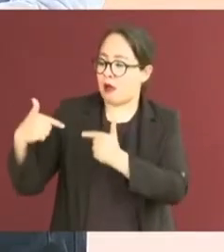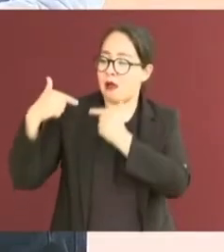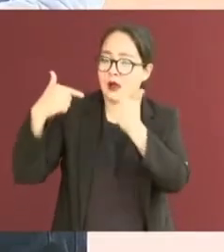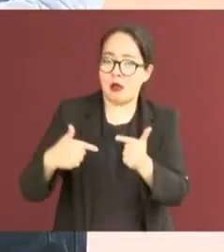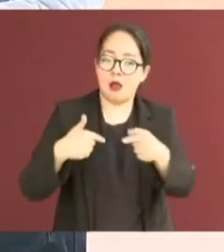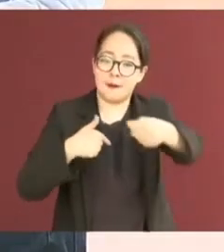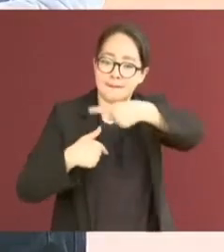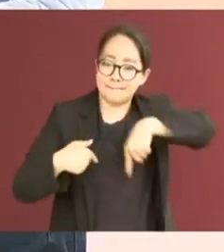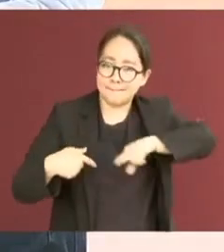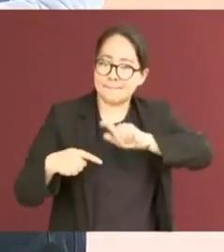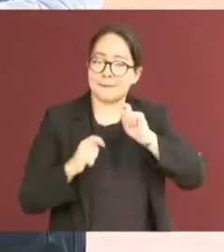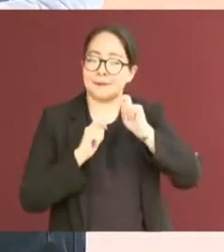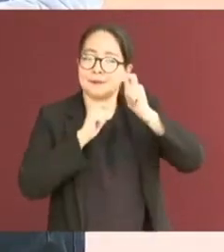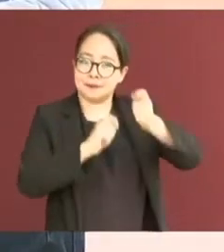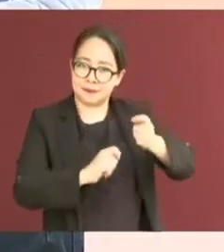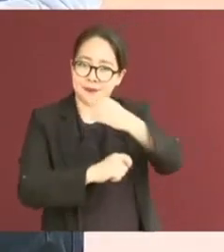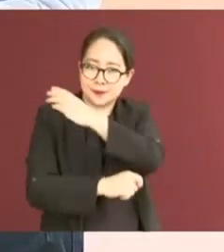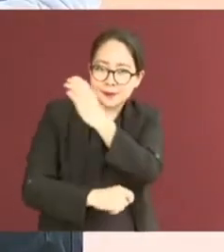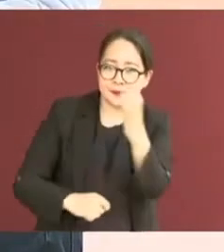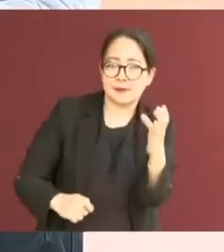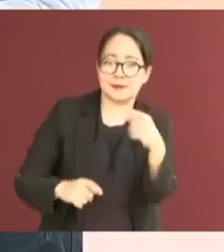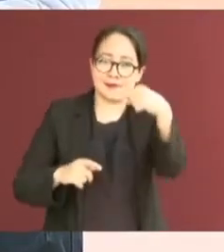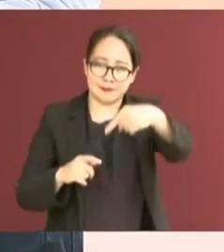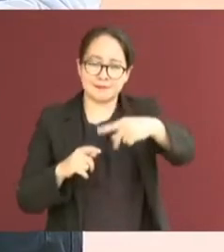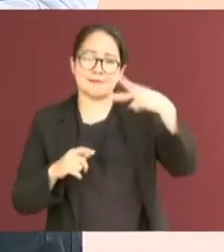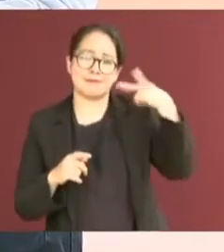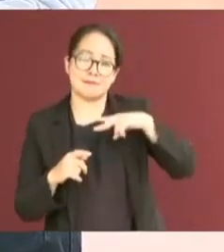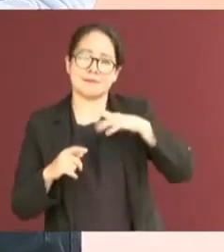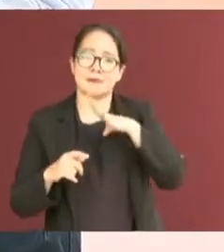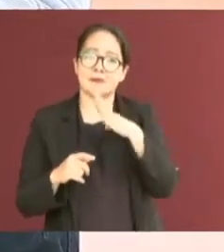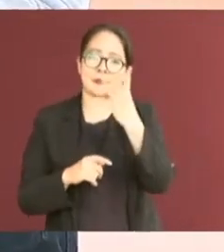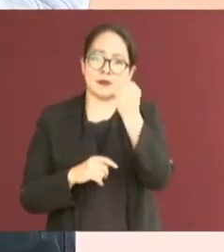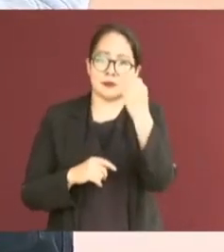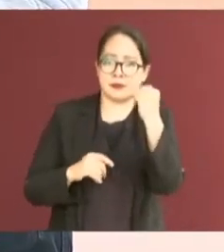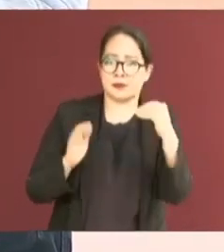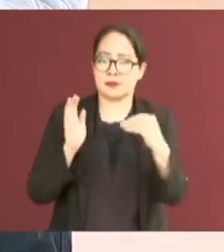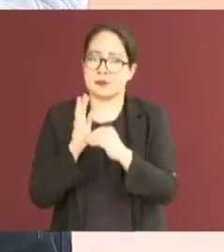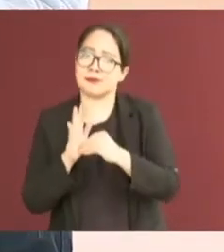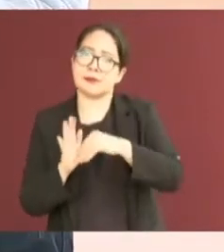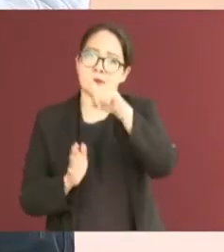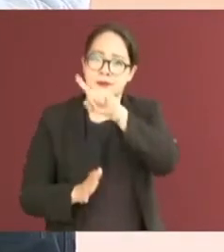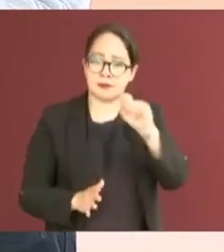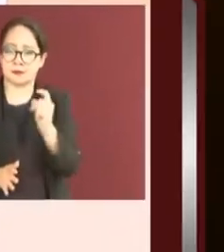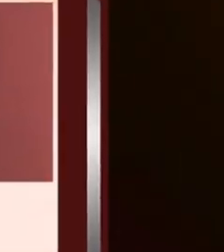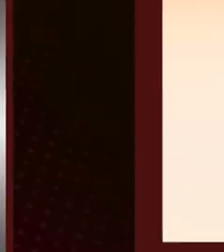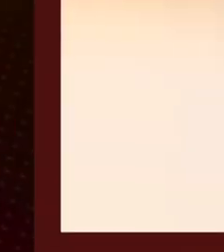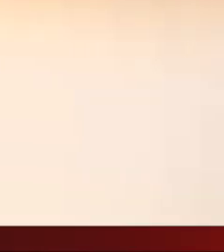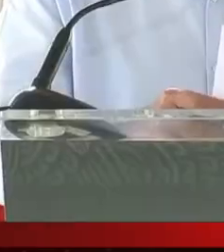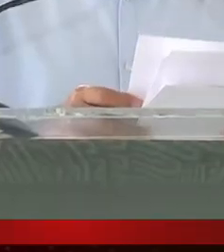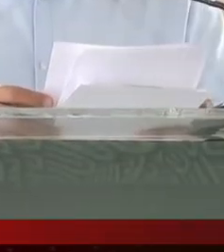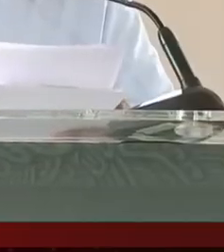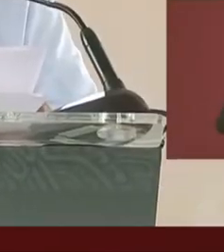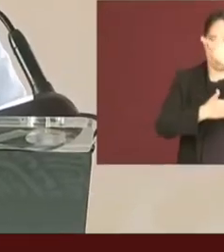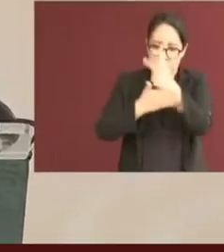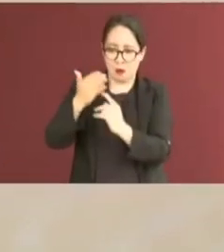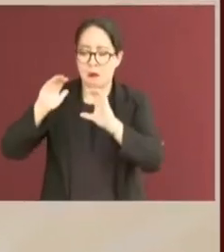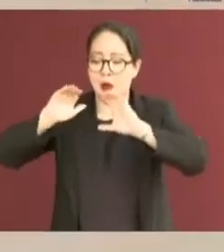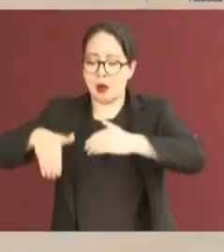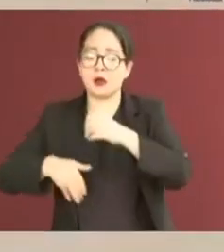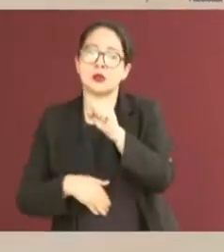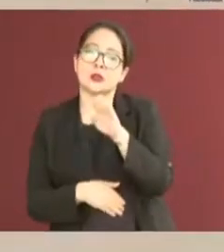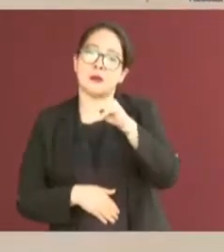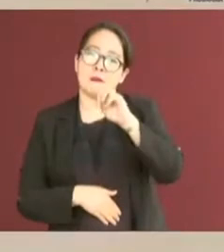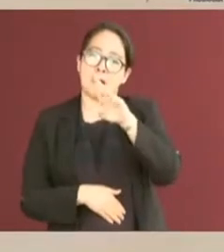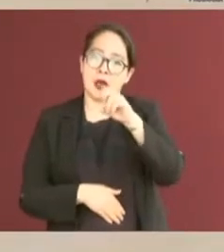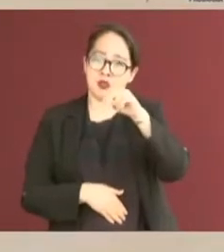campo. Aquí en Veracruz participan 9.102 jóvenes en el programa Sembrando Vida. Conforme a